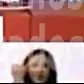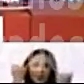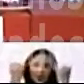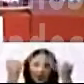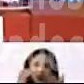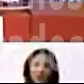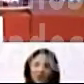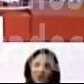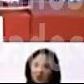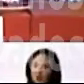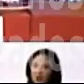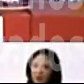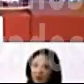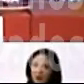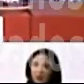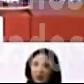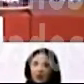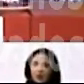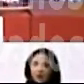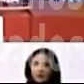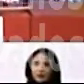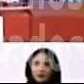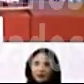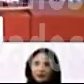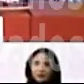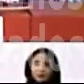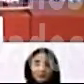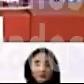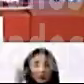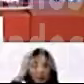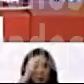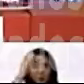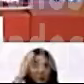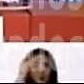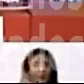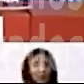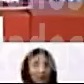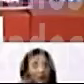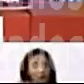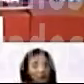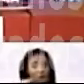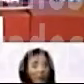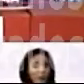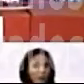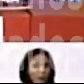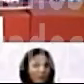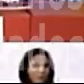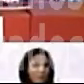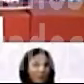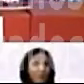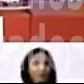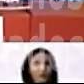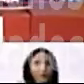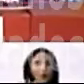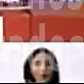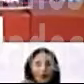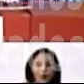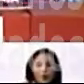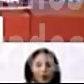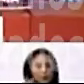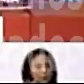conciencia. Y además conscientes del poder que tiene un pueblo cuando quiere. Cuando quiere.